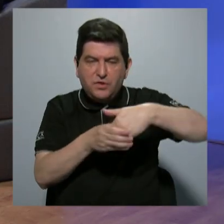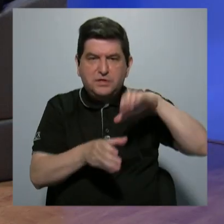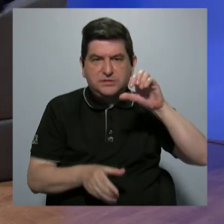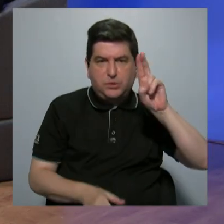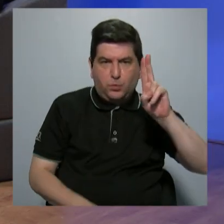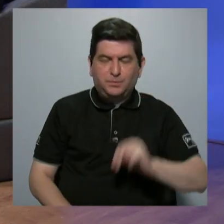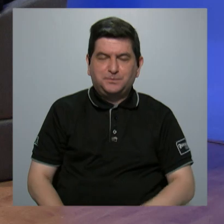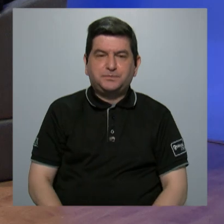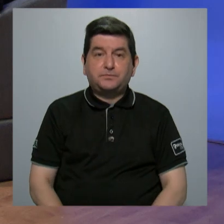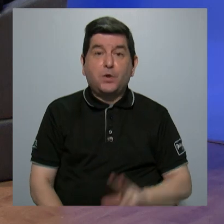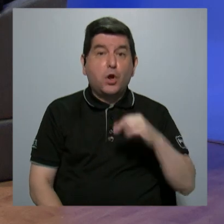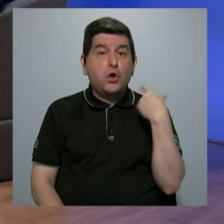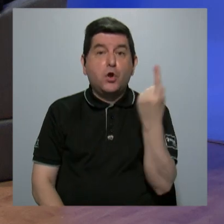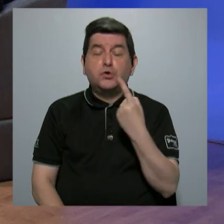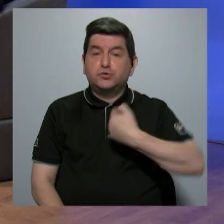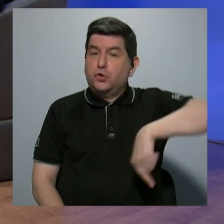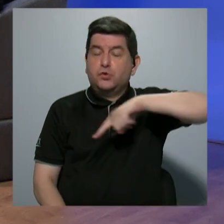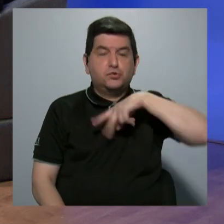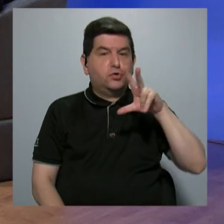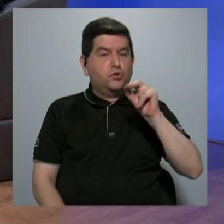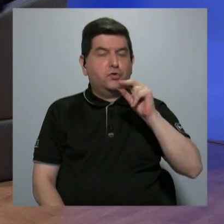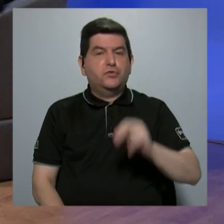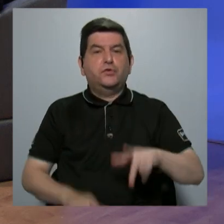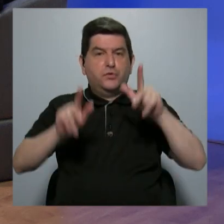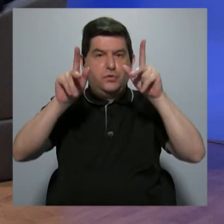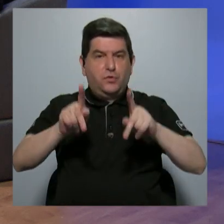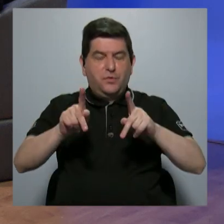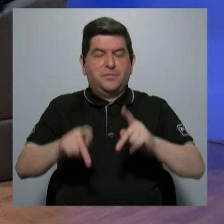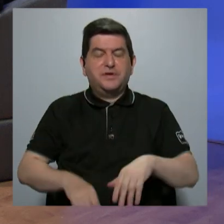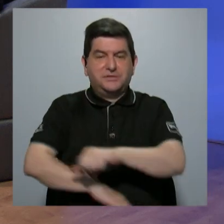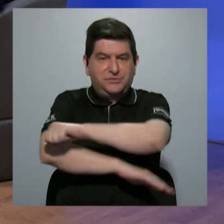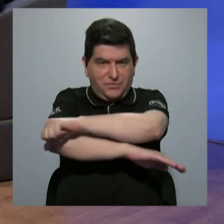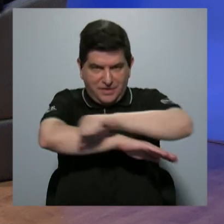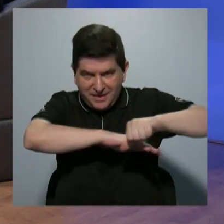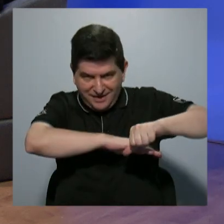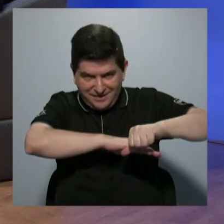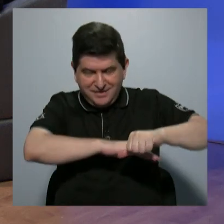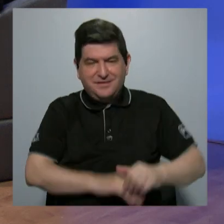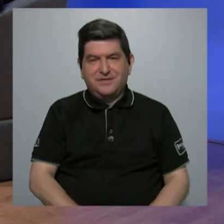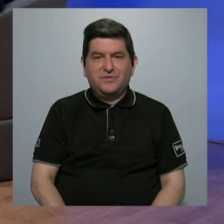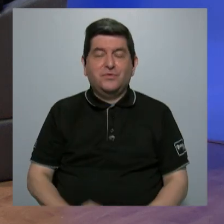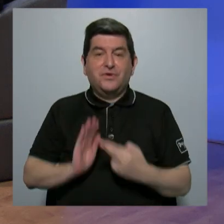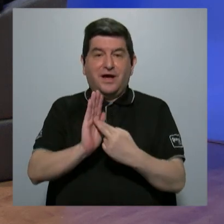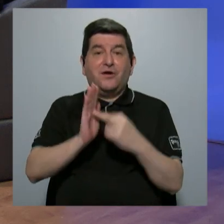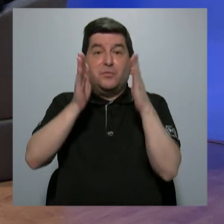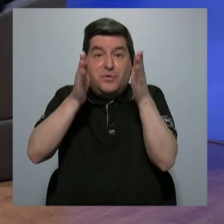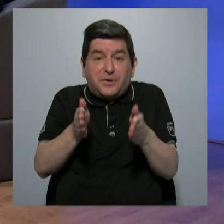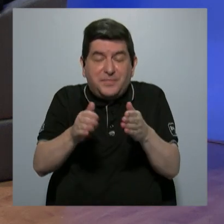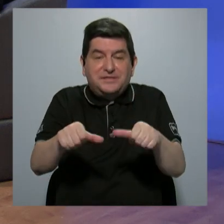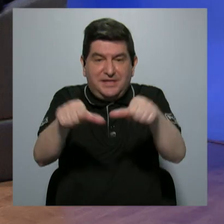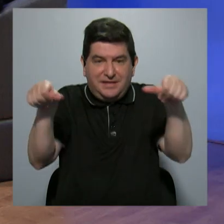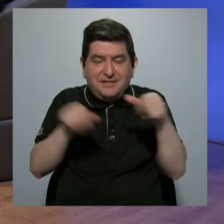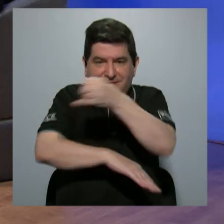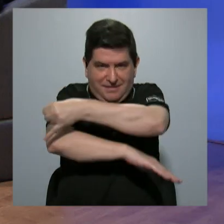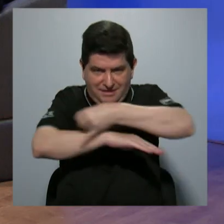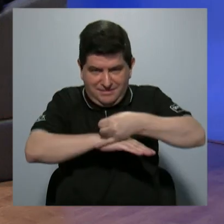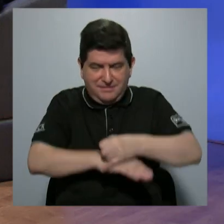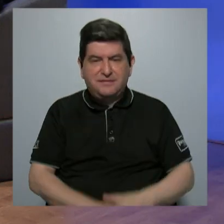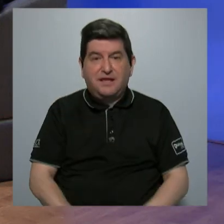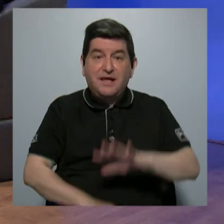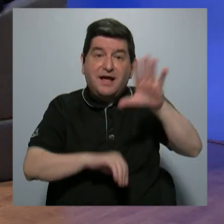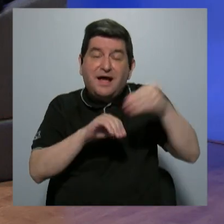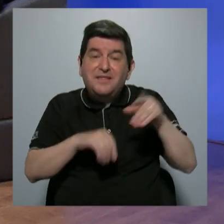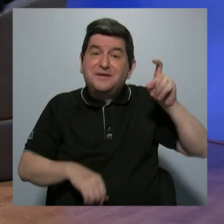Universitario. No solo porque nunca hemos tenido una persona de arquitectura representando al área de ingeniería, sino porque